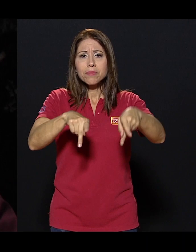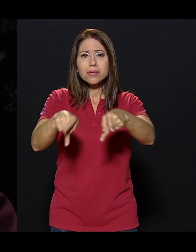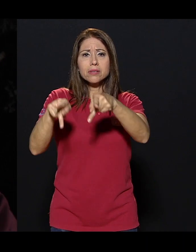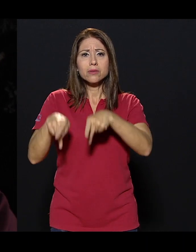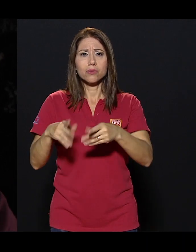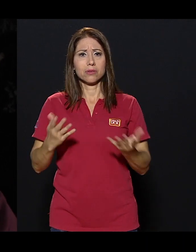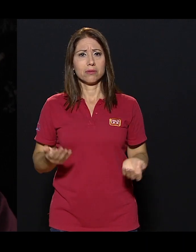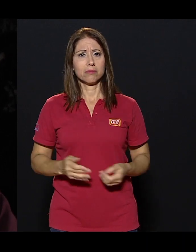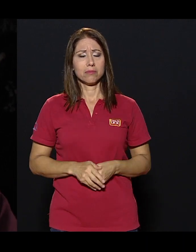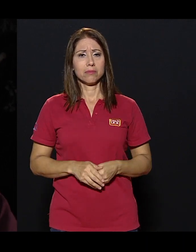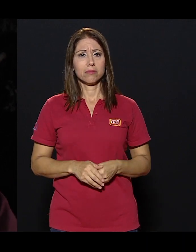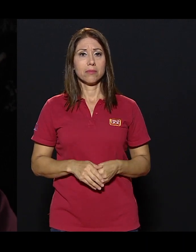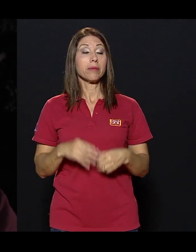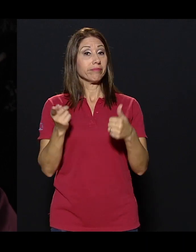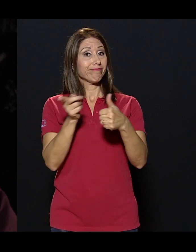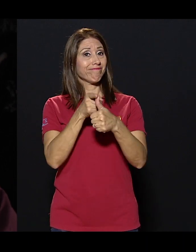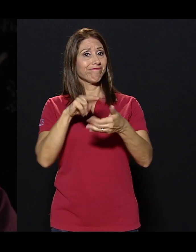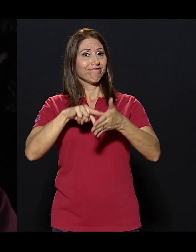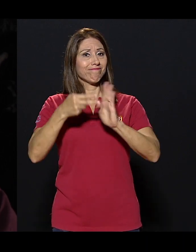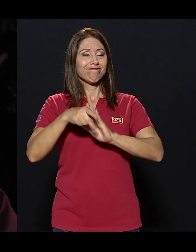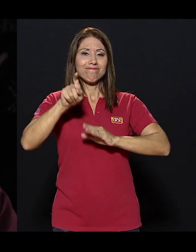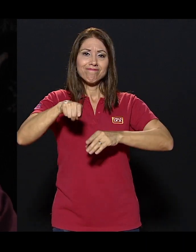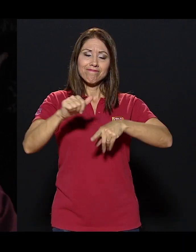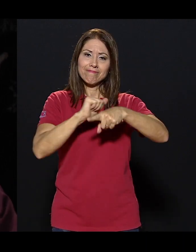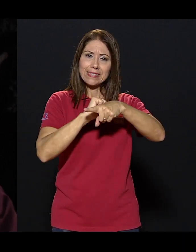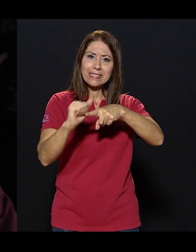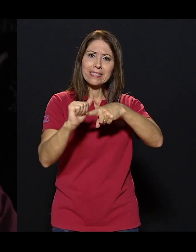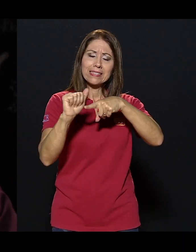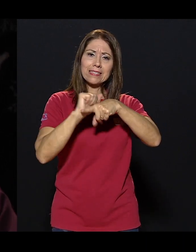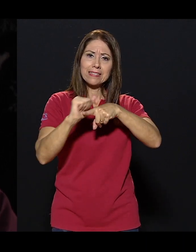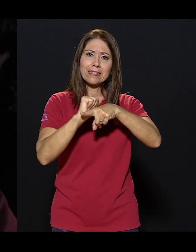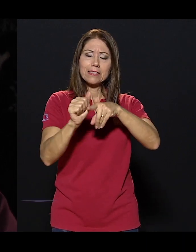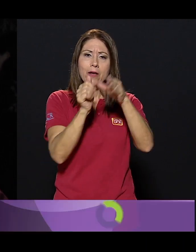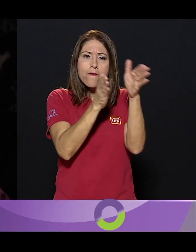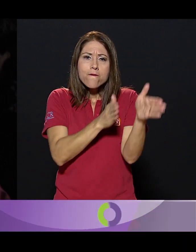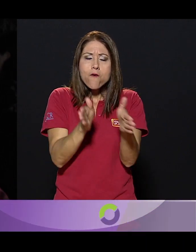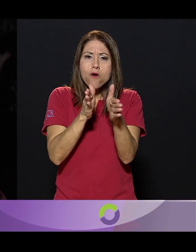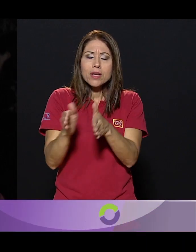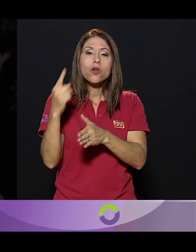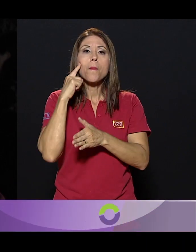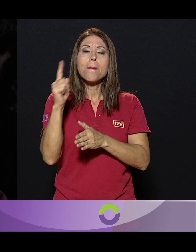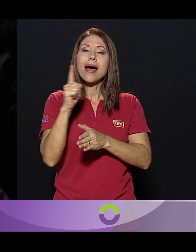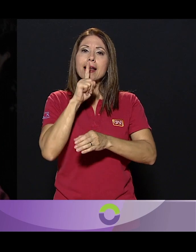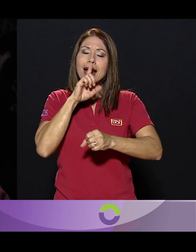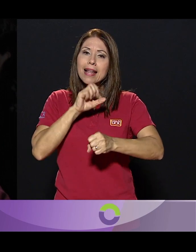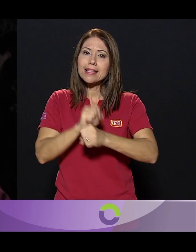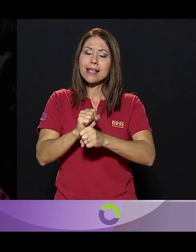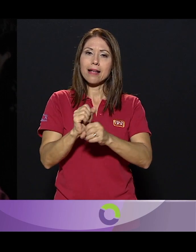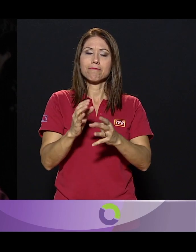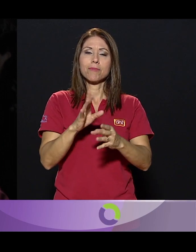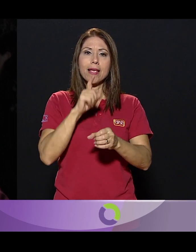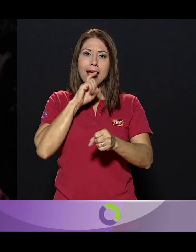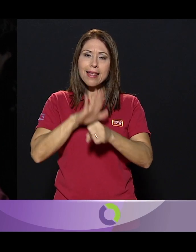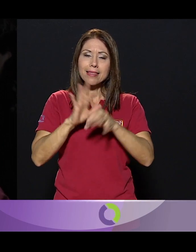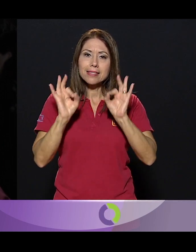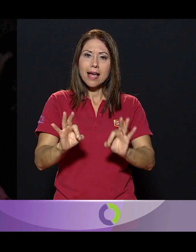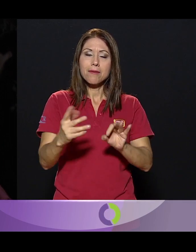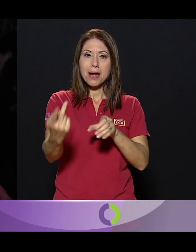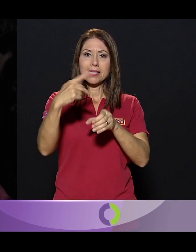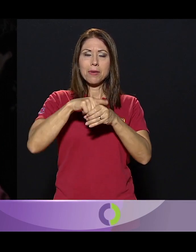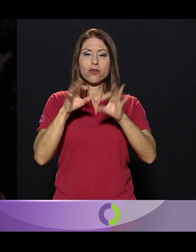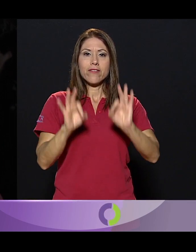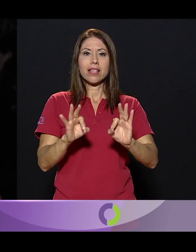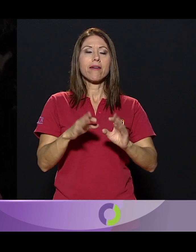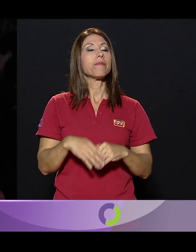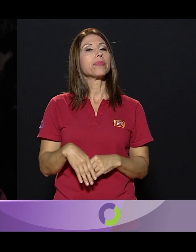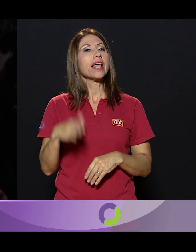Eso implica, en primer lugar, la necesidad de formación, ¿verdad?, para garantizar una participación efectiva, el poder saber que cuando una mujer